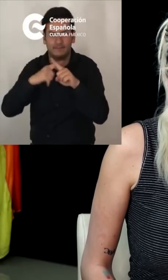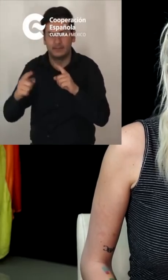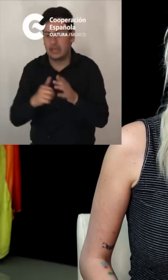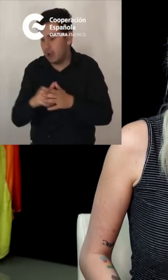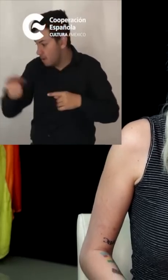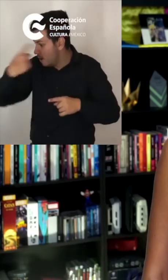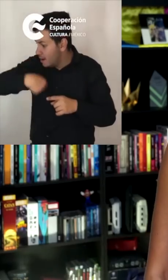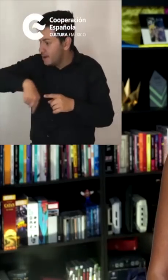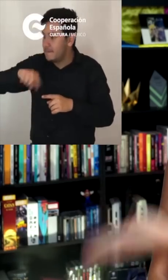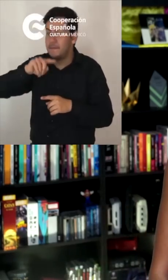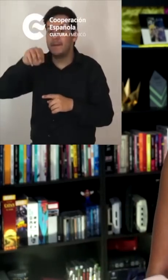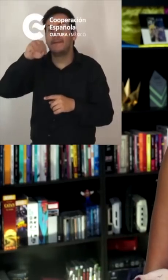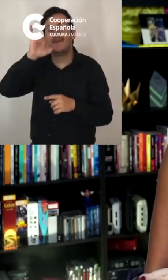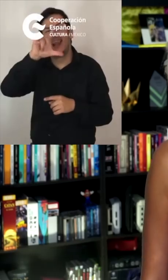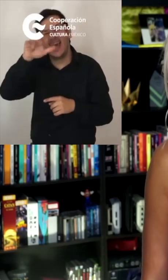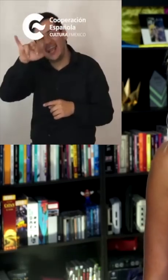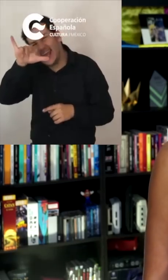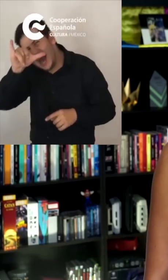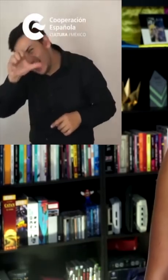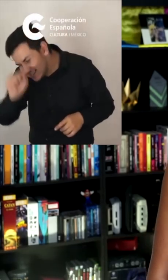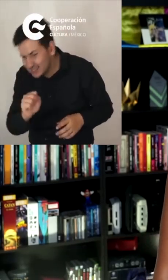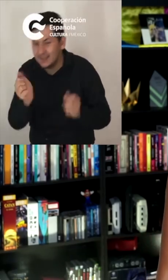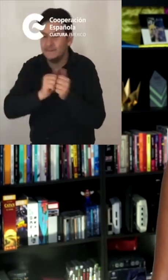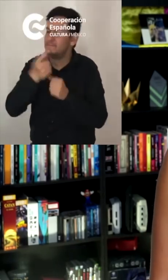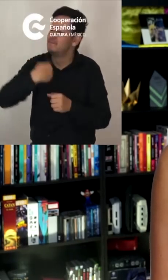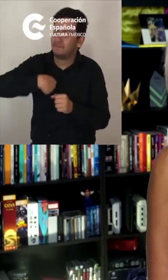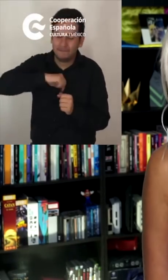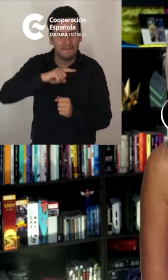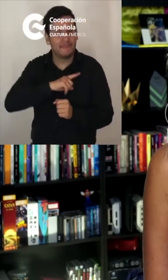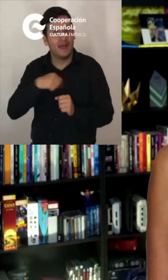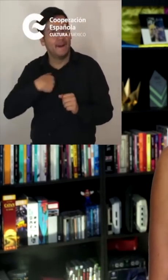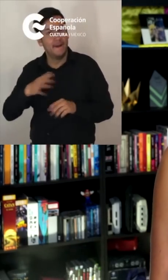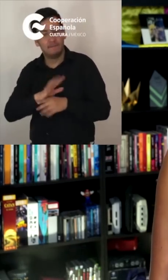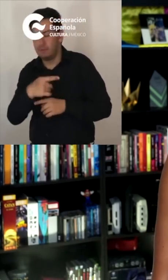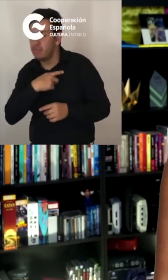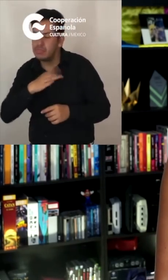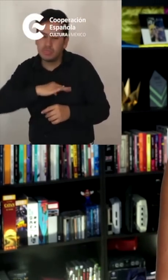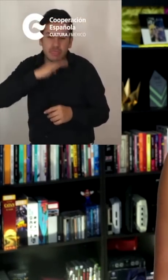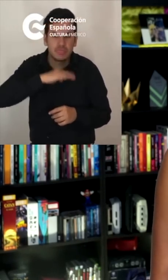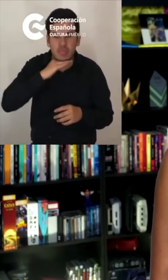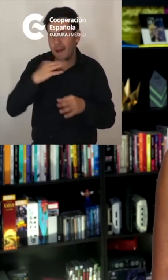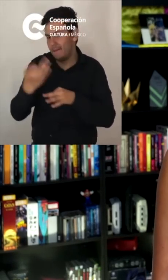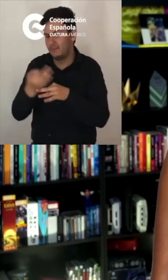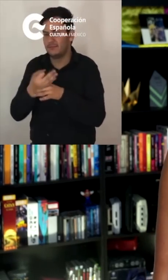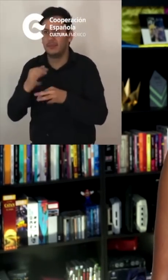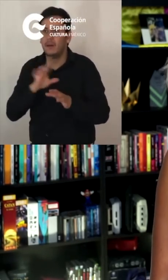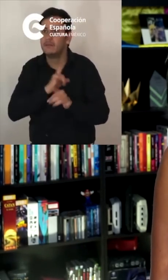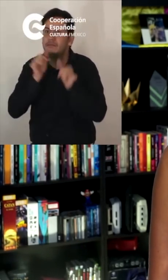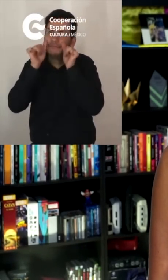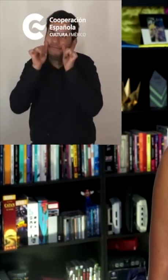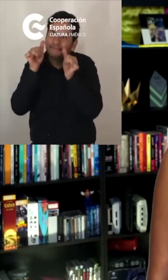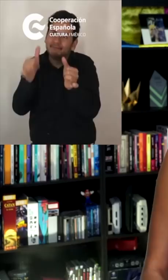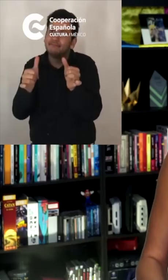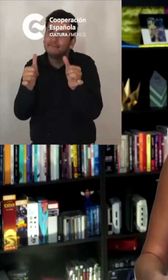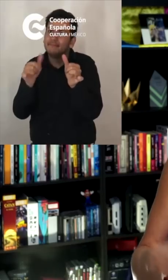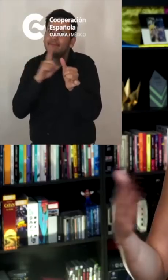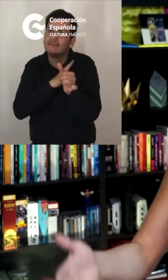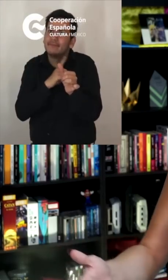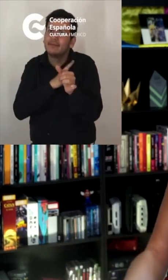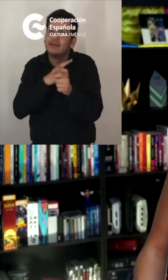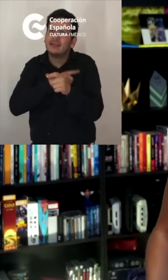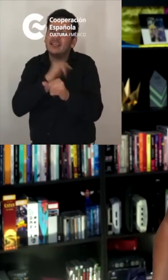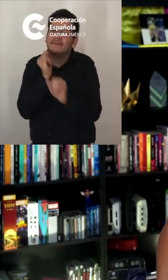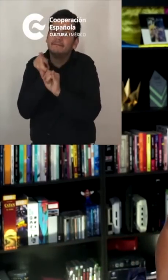pues porque millennials y porque tampoco puede salir y declarar que el 100% de nuestro entretenimiento hoy en día en plena cuarentena solamente nos llega vía